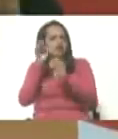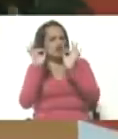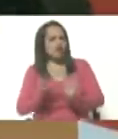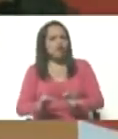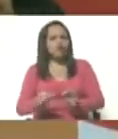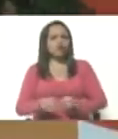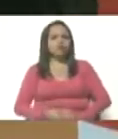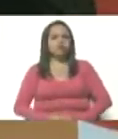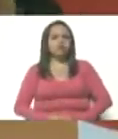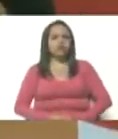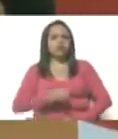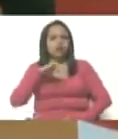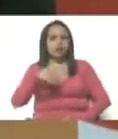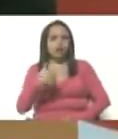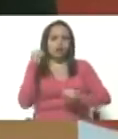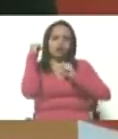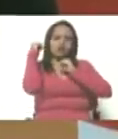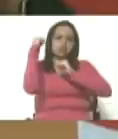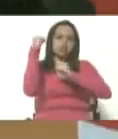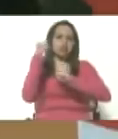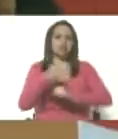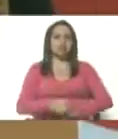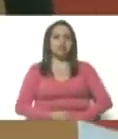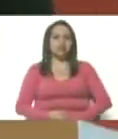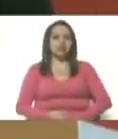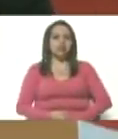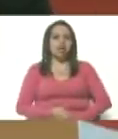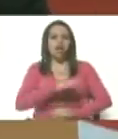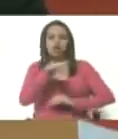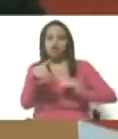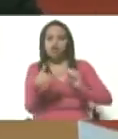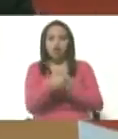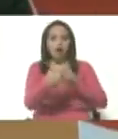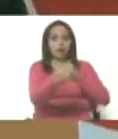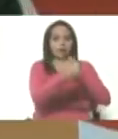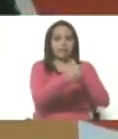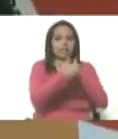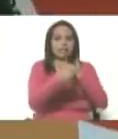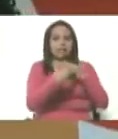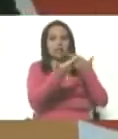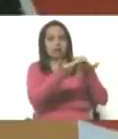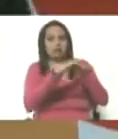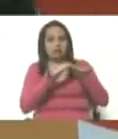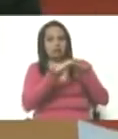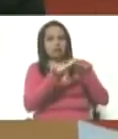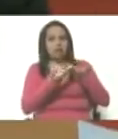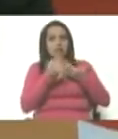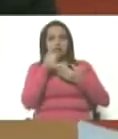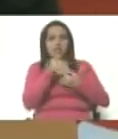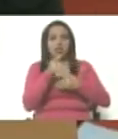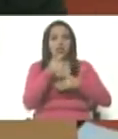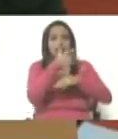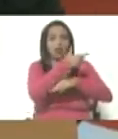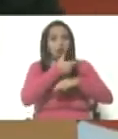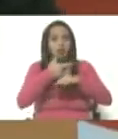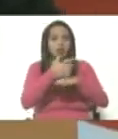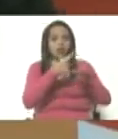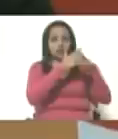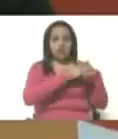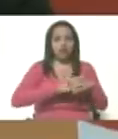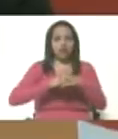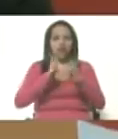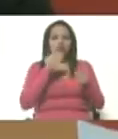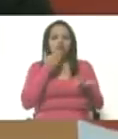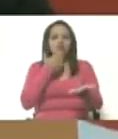que vamos a vencer ante tanta amenaza que hemos recibido del imperio estadounidense.